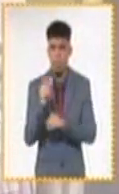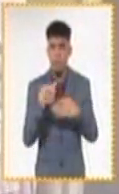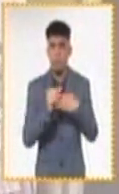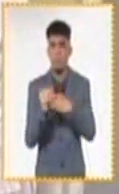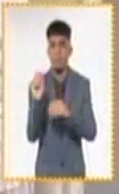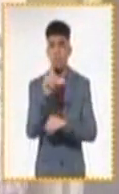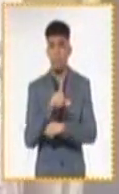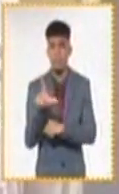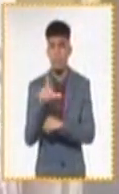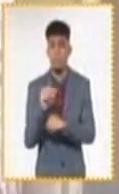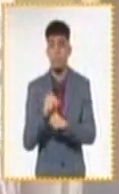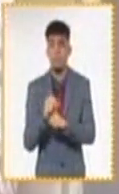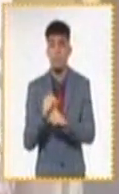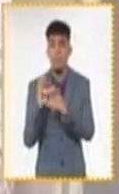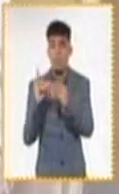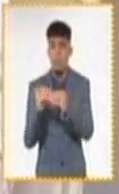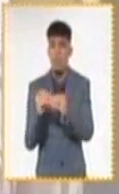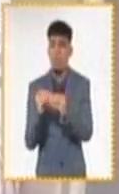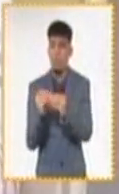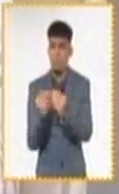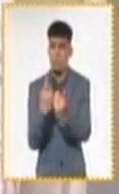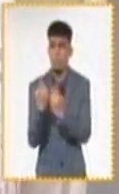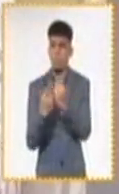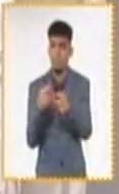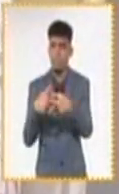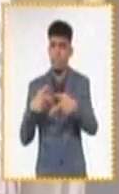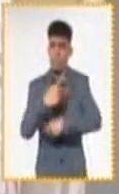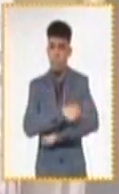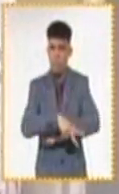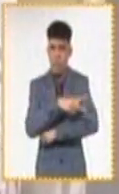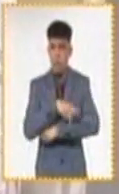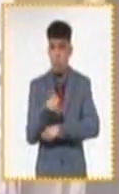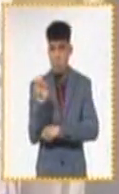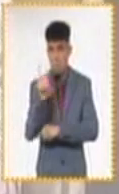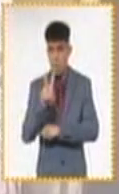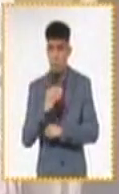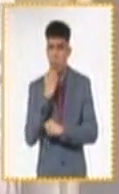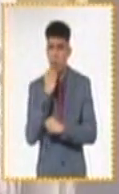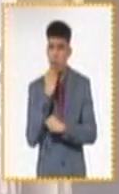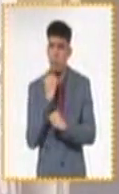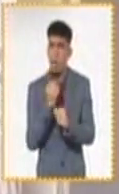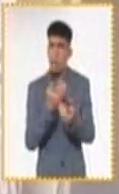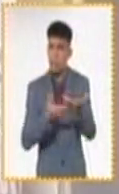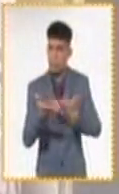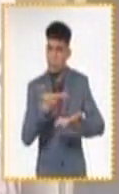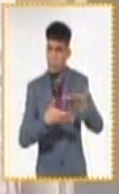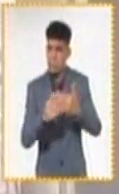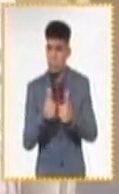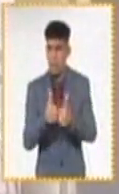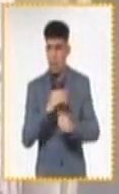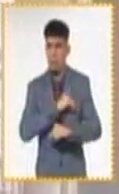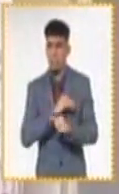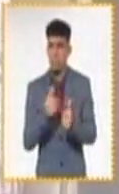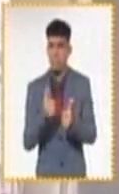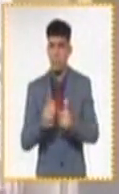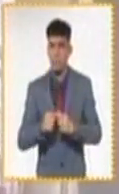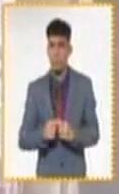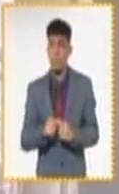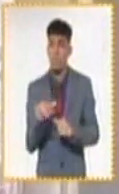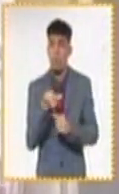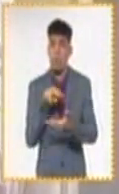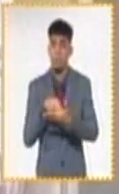de numerosos países y crear en Venezuela ese espacio también donde podemos confluir, podemos conspirar para bien y podemos